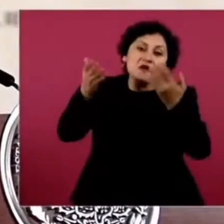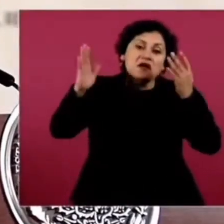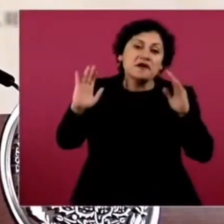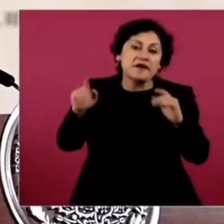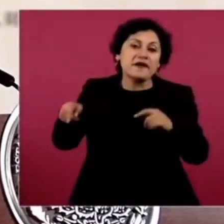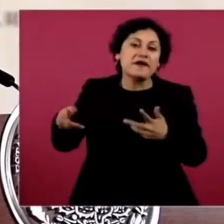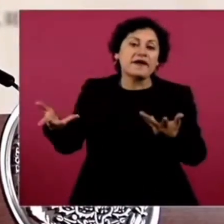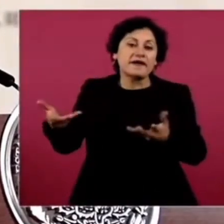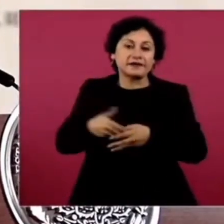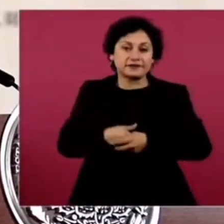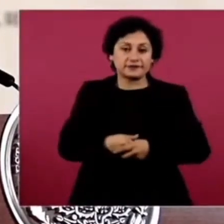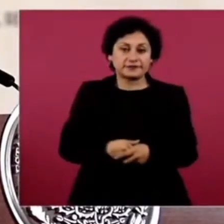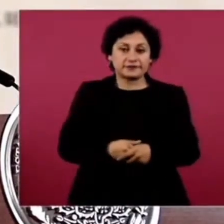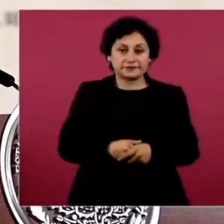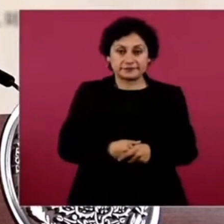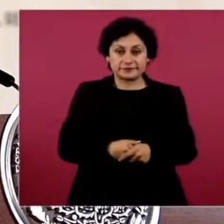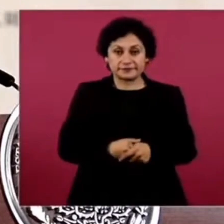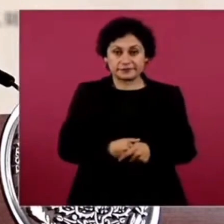también,